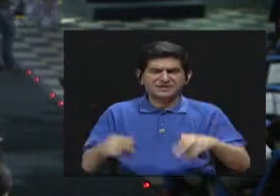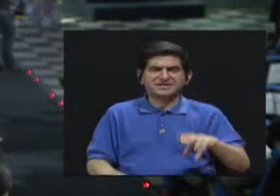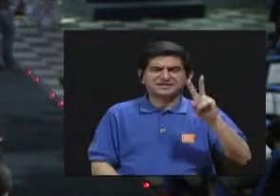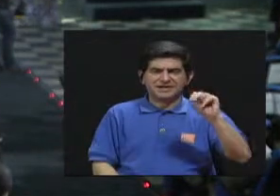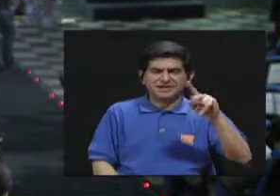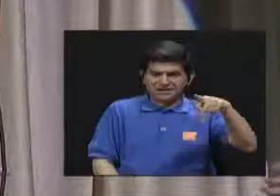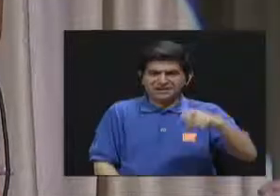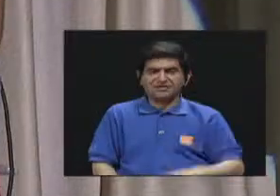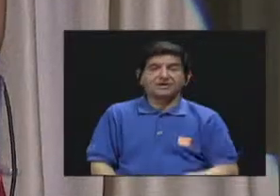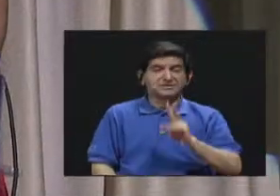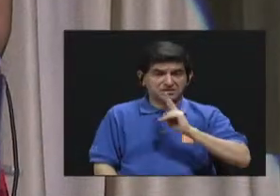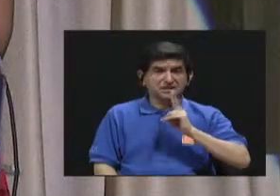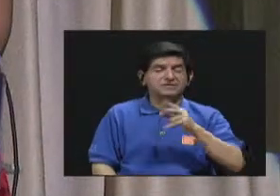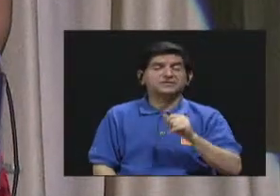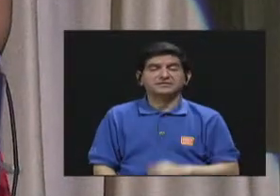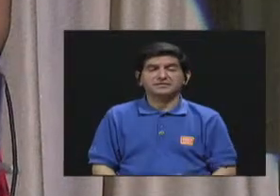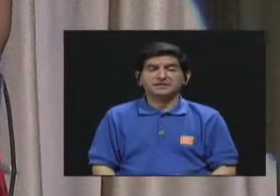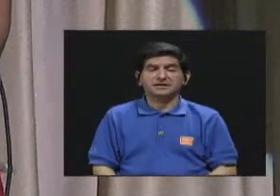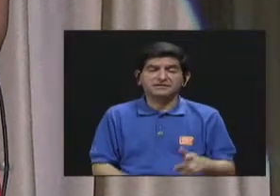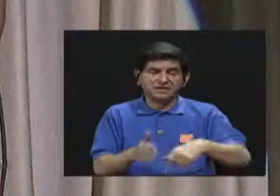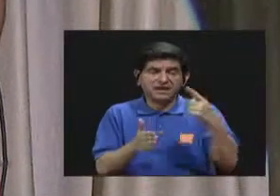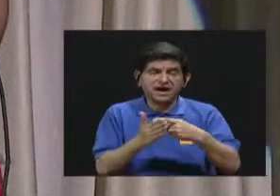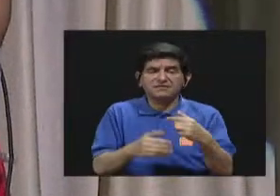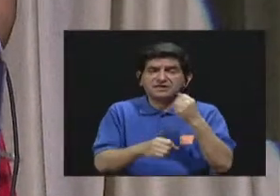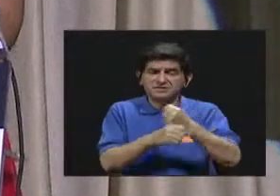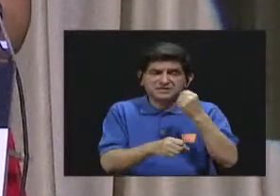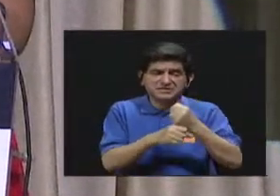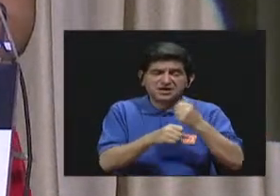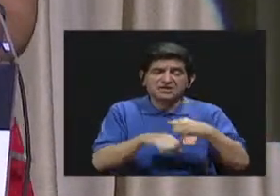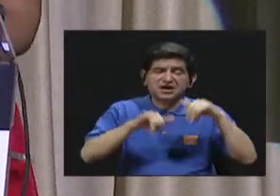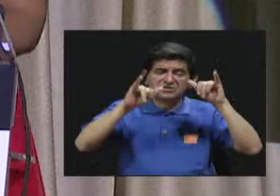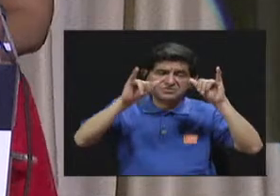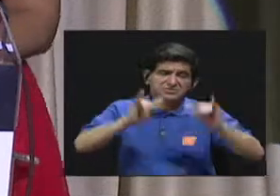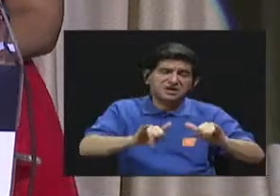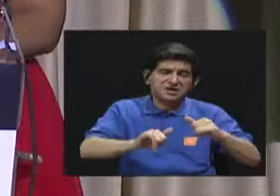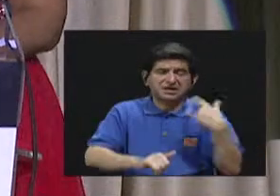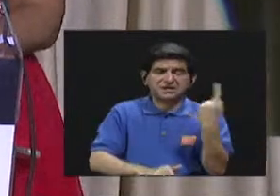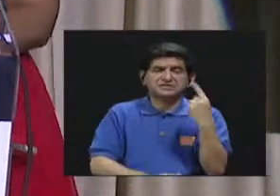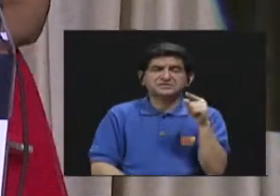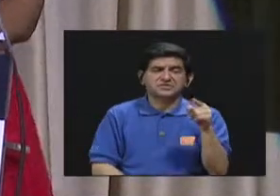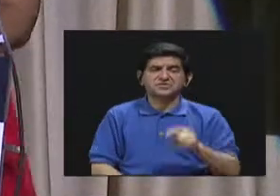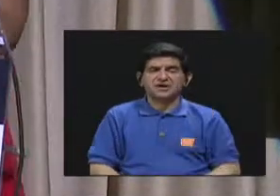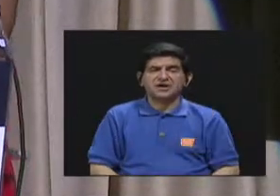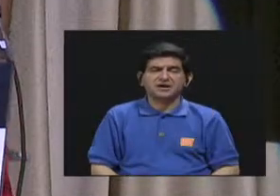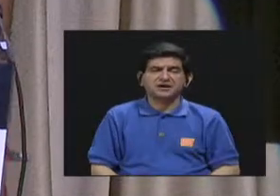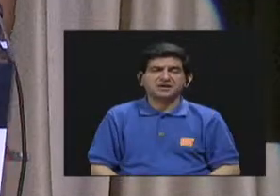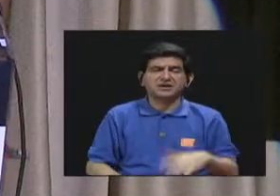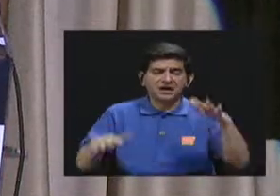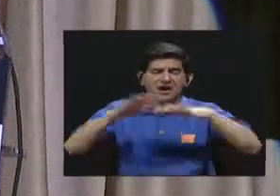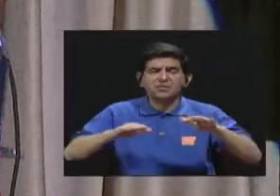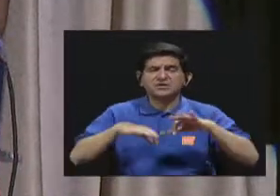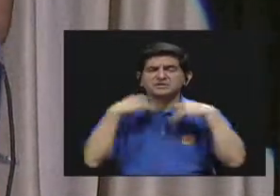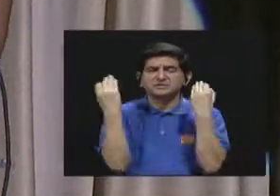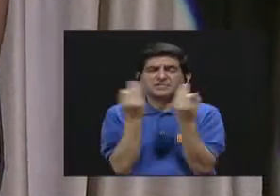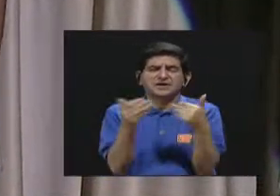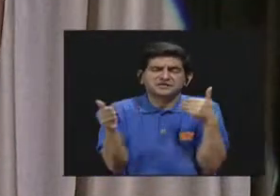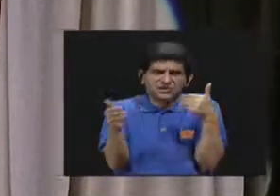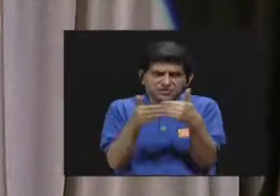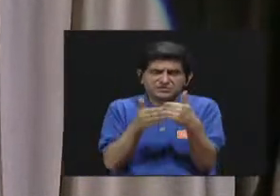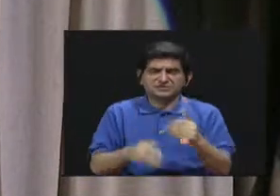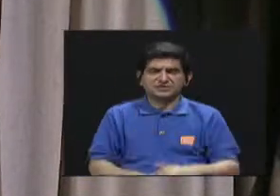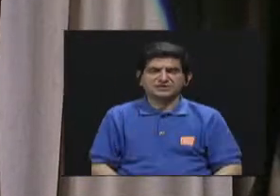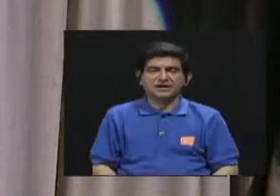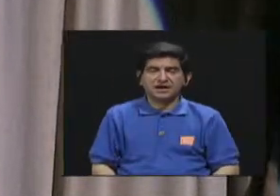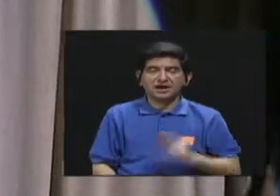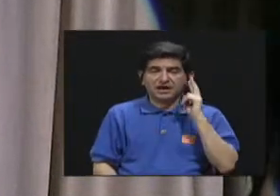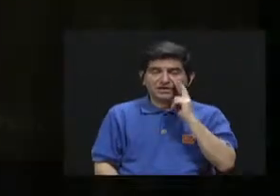muy cierta, en realidad, porque a veces se producen cosas que quedan en un entorno muy familiar o muy cercano, ¿no? Dirigida por